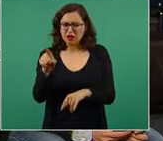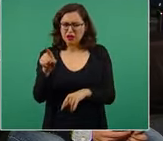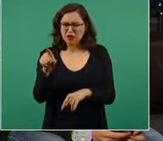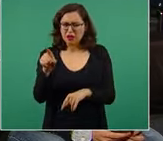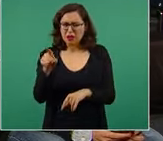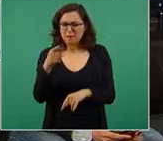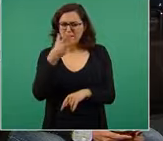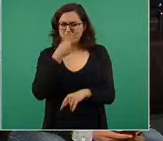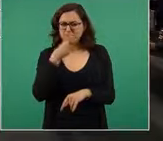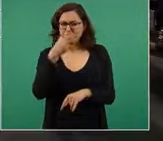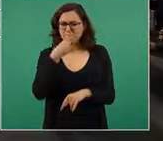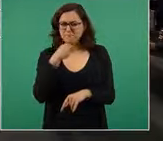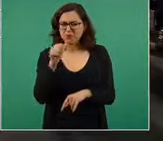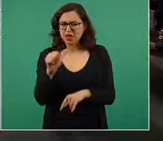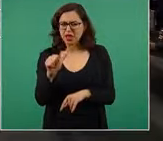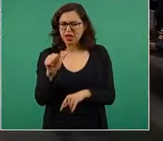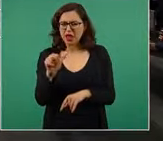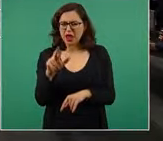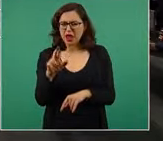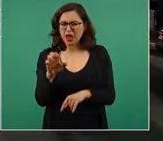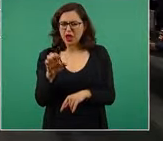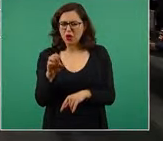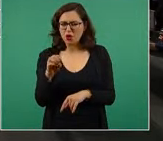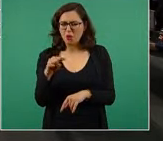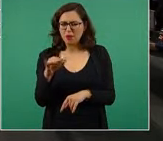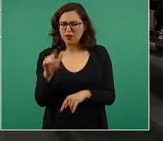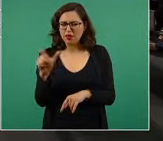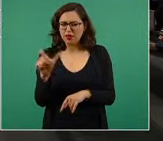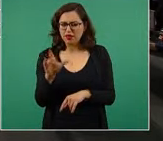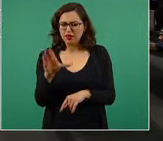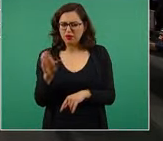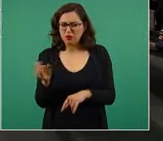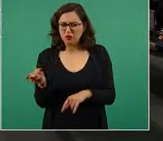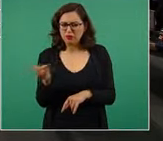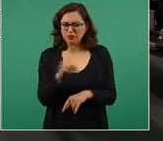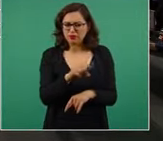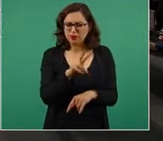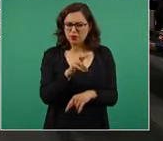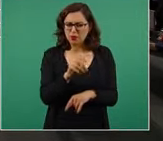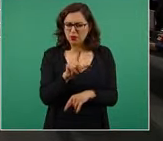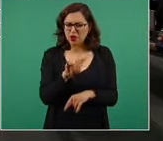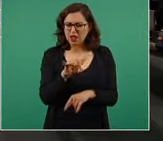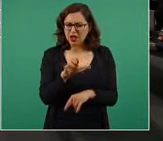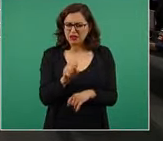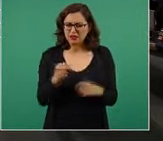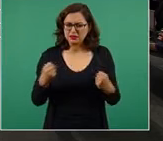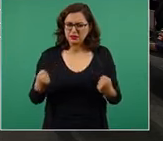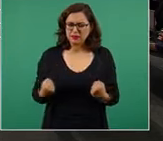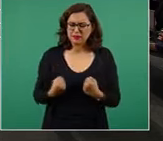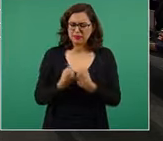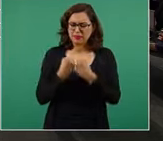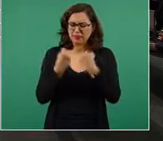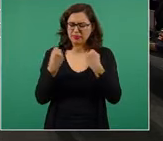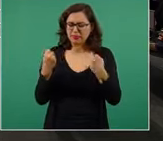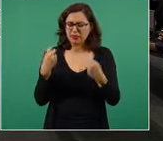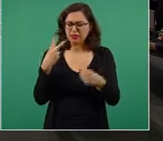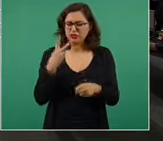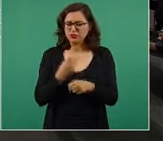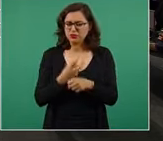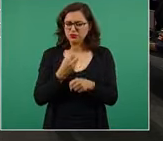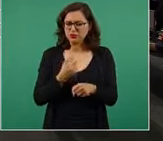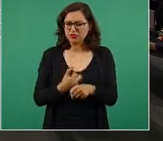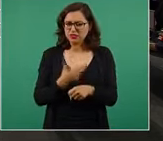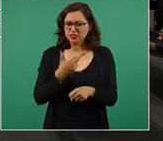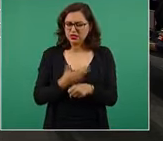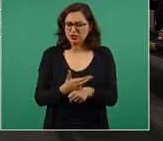incidencia con un avión de Volaris. El señor subsecretario de Transportes y el